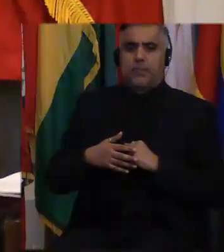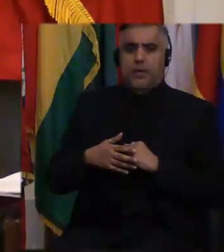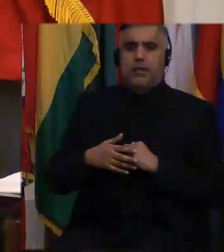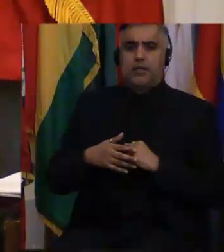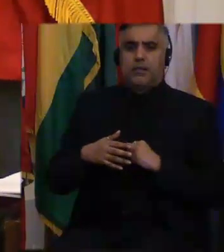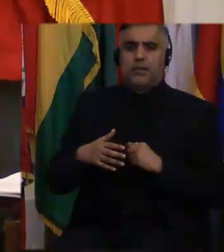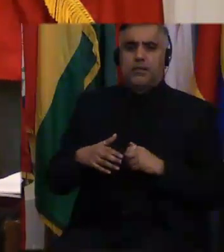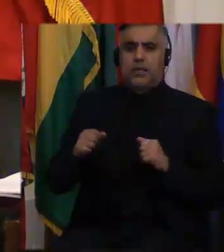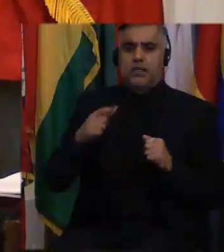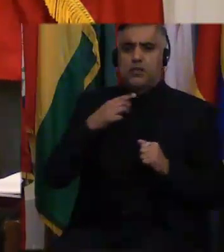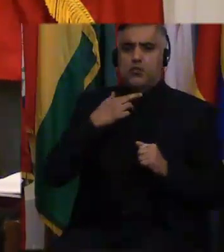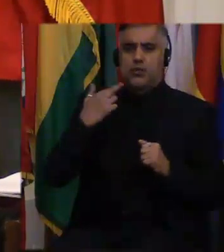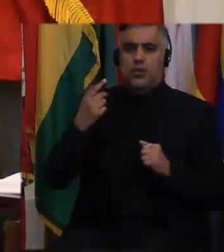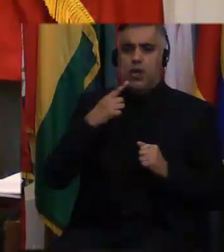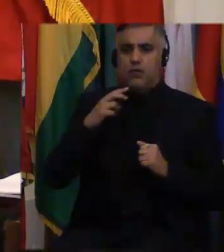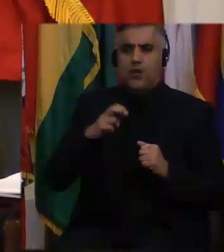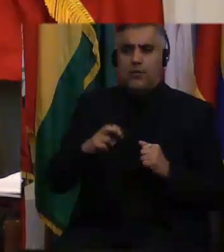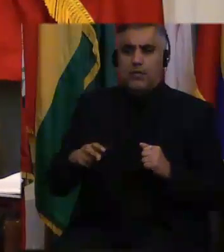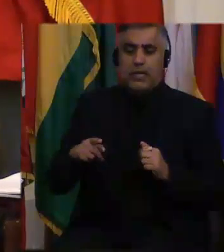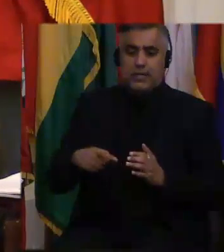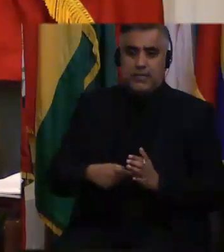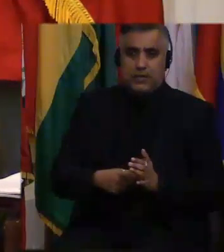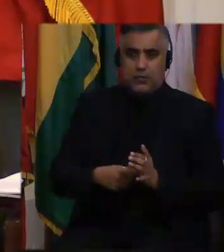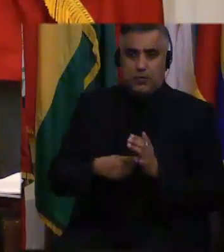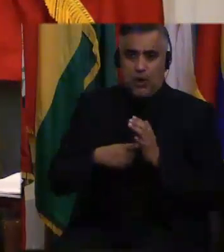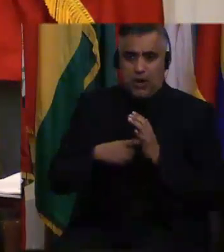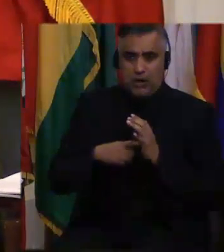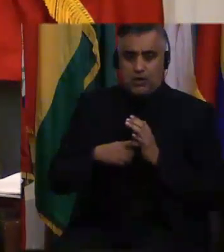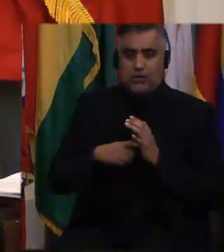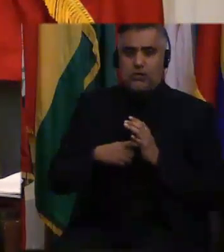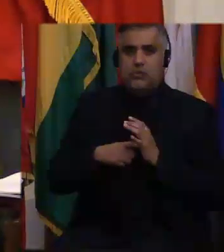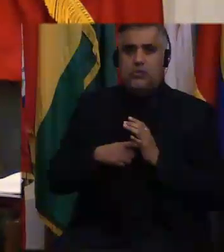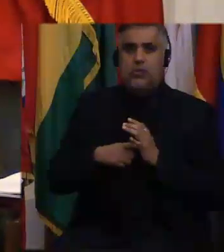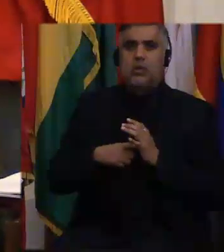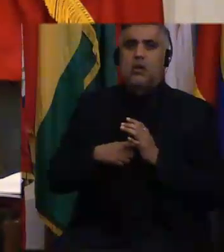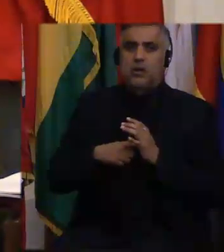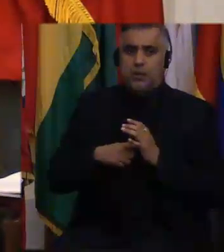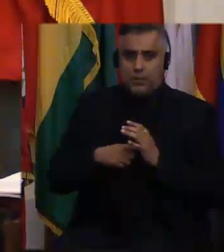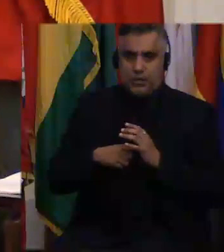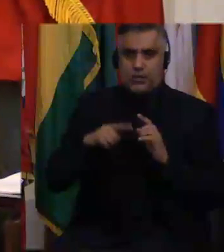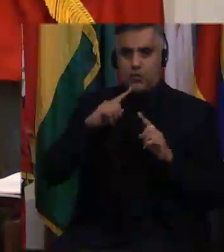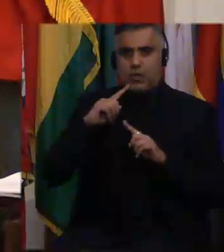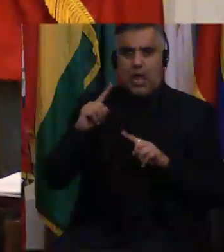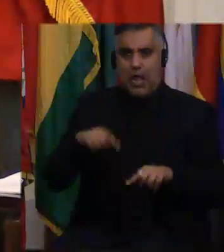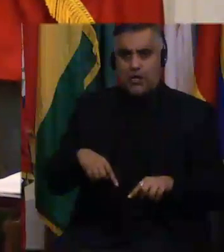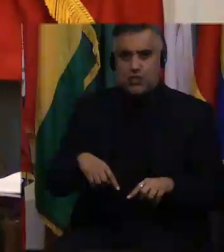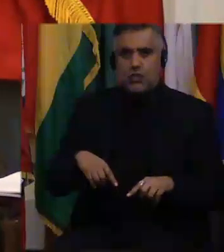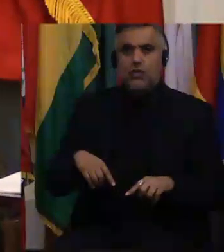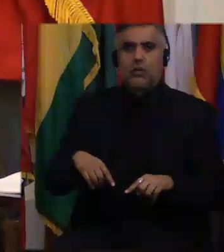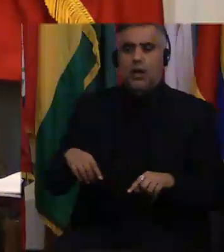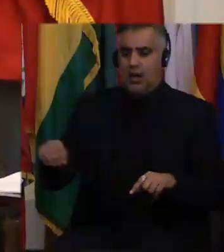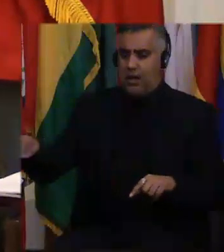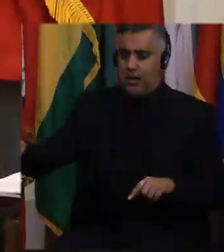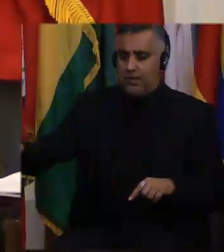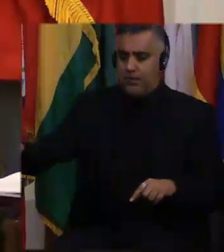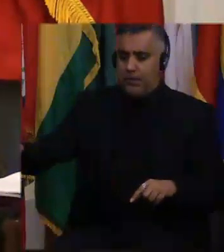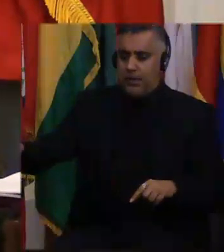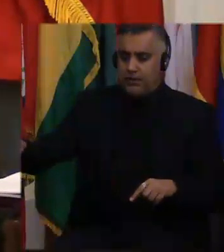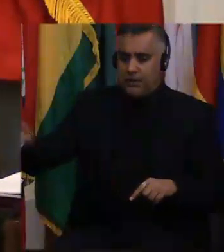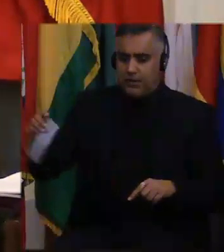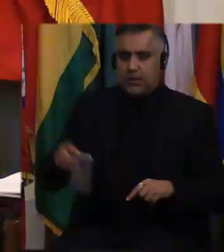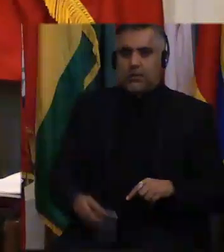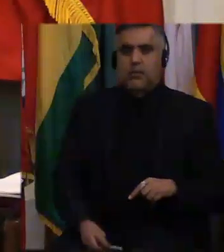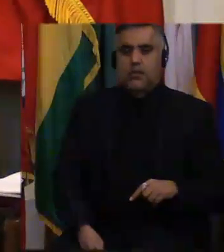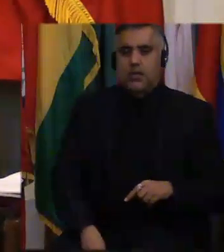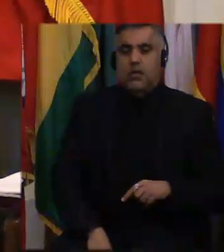una acción muy integral que también lleve a la mejoría de las situaciones económicas y sociales en las cuales viven las